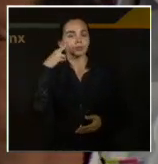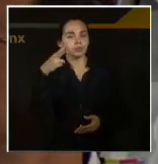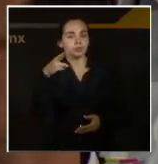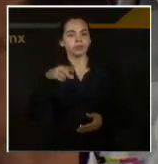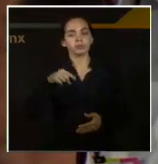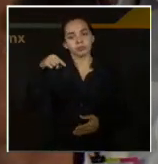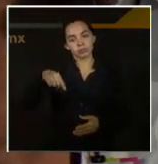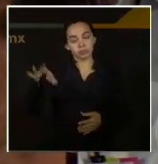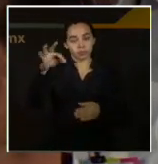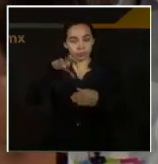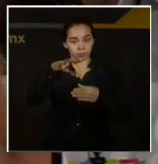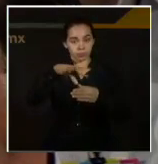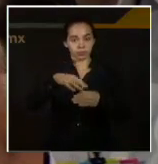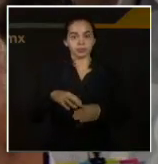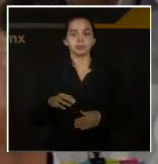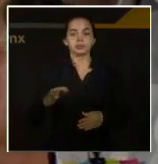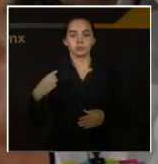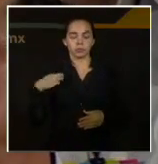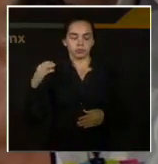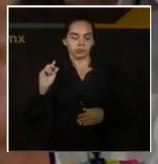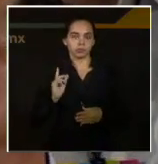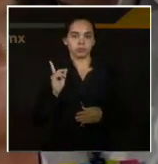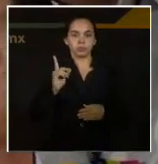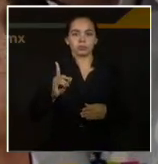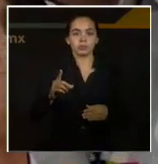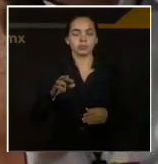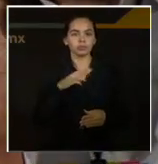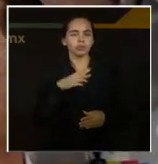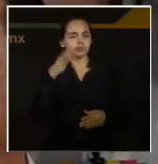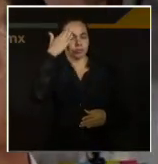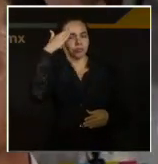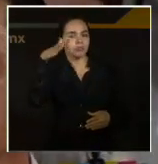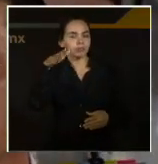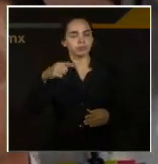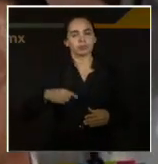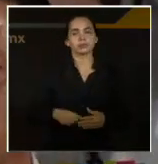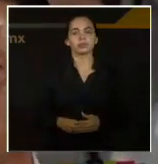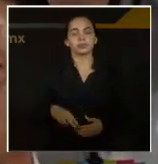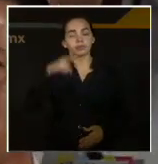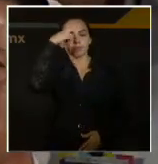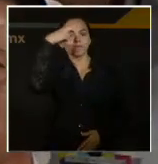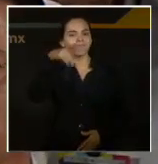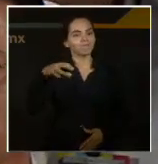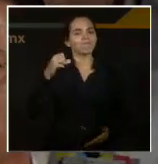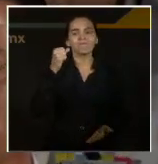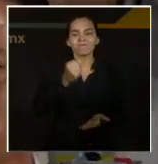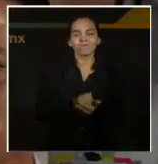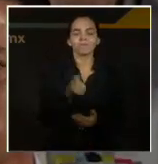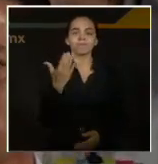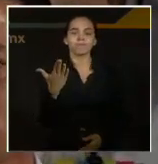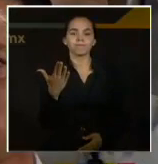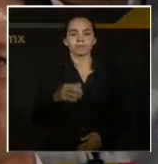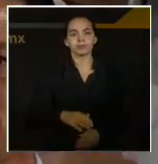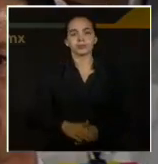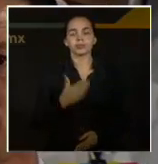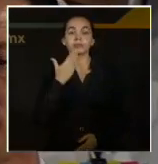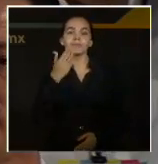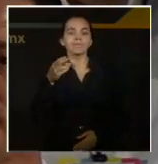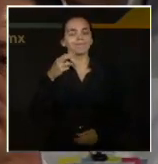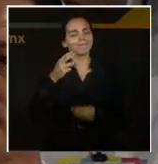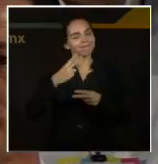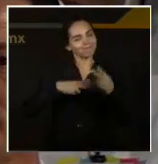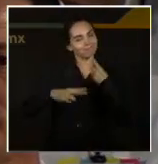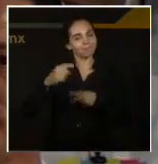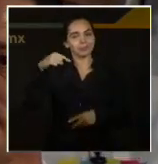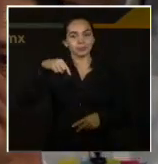observadores en una elección a tomar el papel de actores principales. México lo exige así. Bienvenidos sean todos